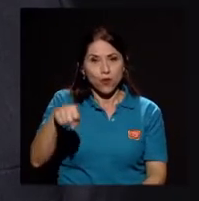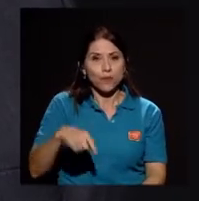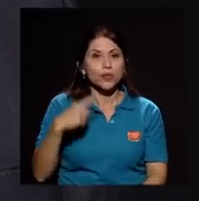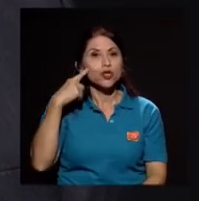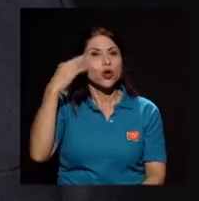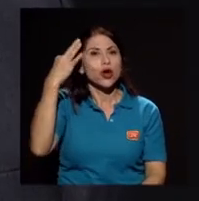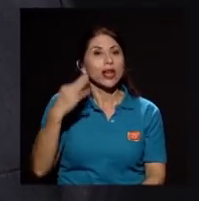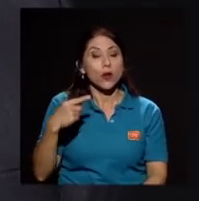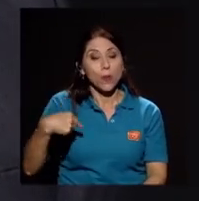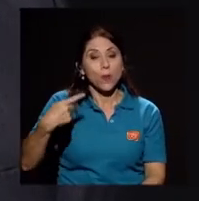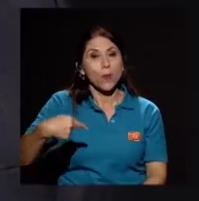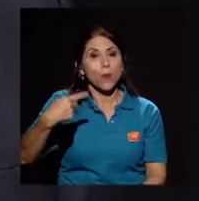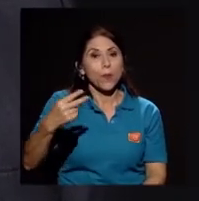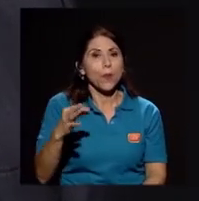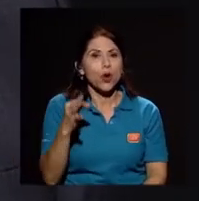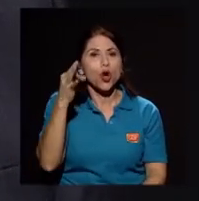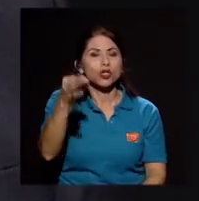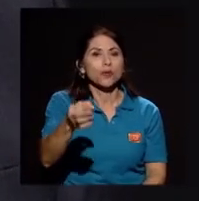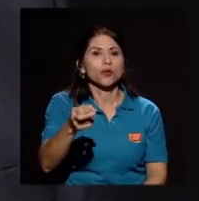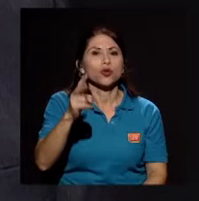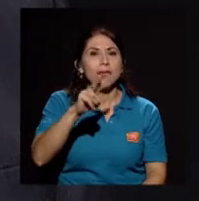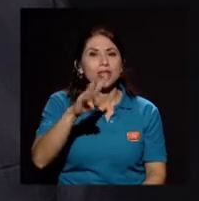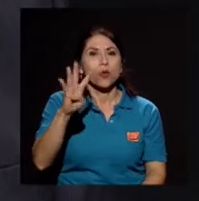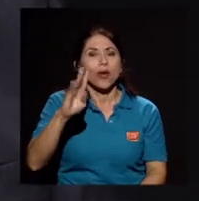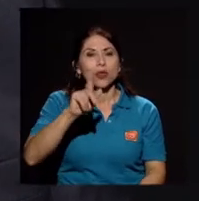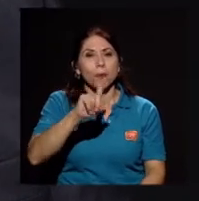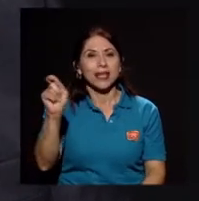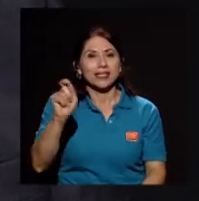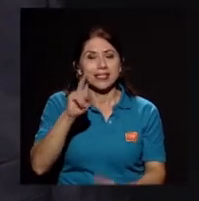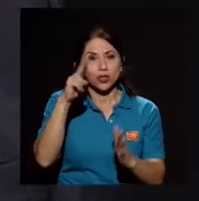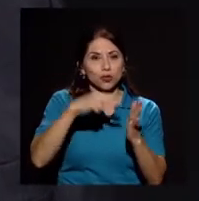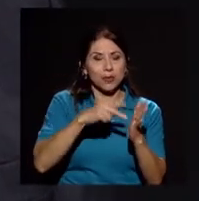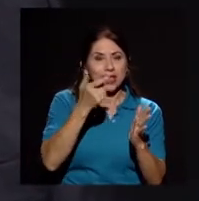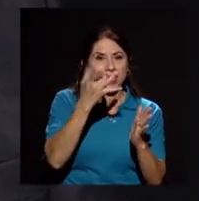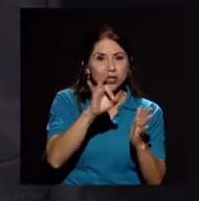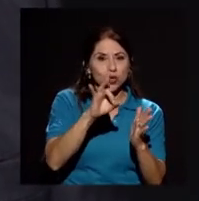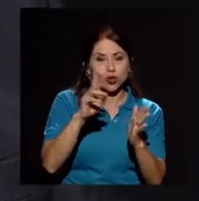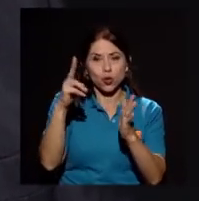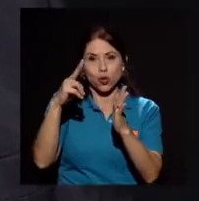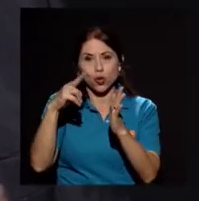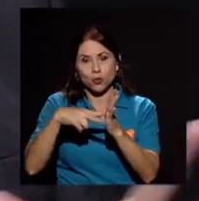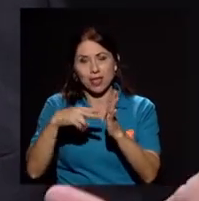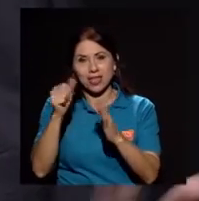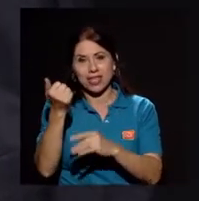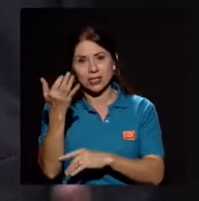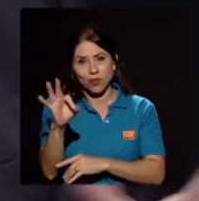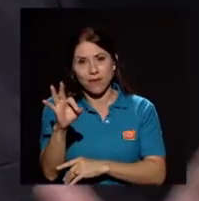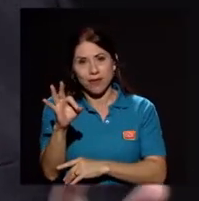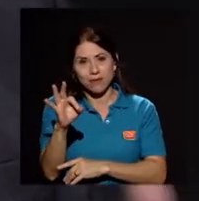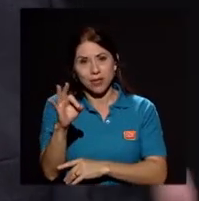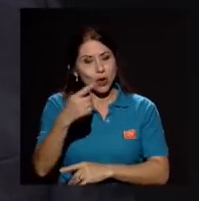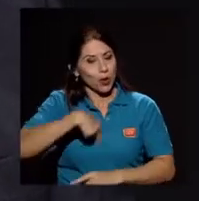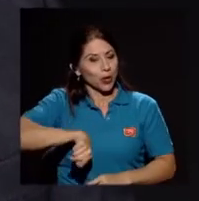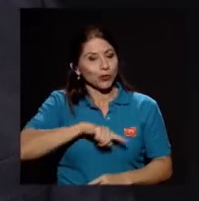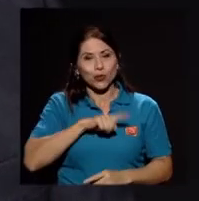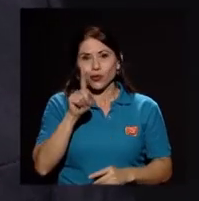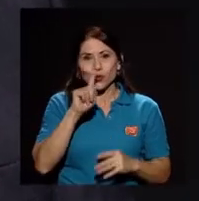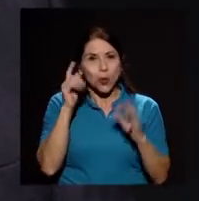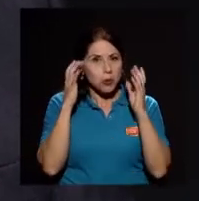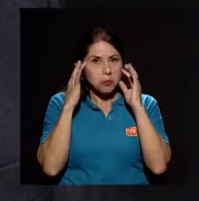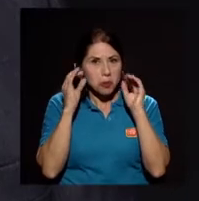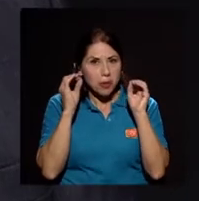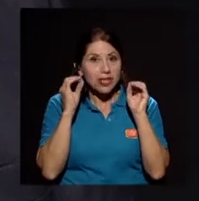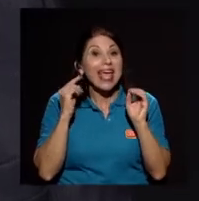24 meses 2018 2019 yo creo que lo menos que nos preocuparemos a menos que sucedía es una cosa así